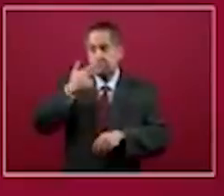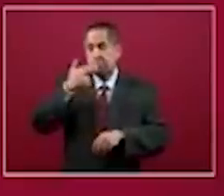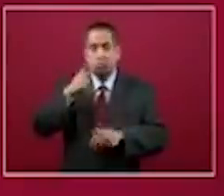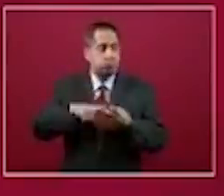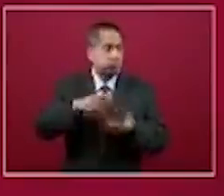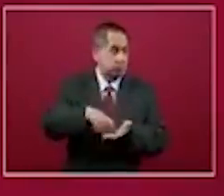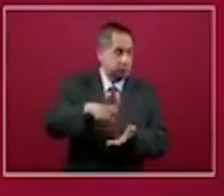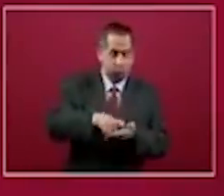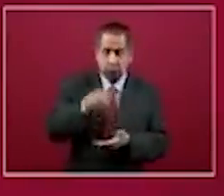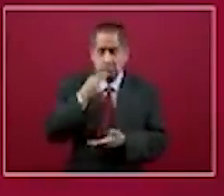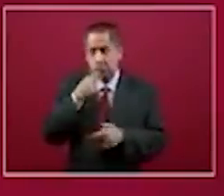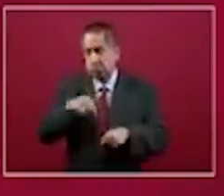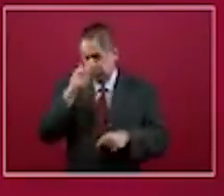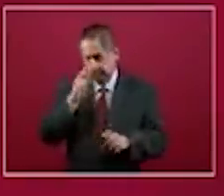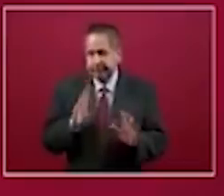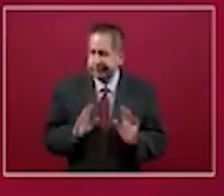mejorando el consumo. Entonces,